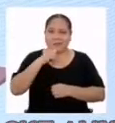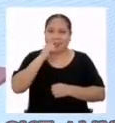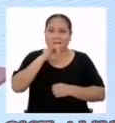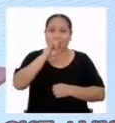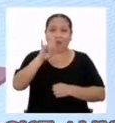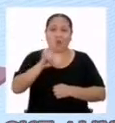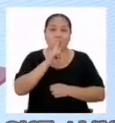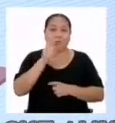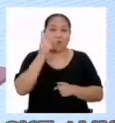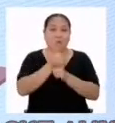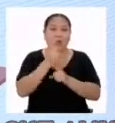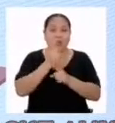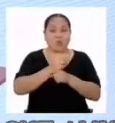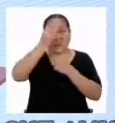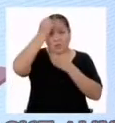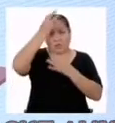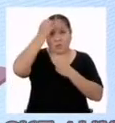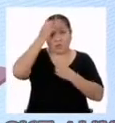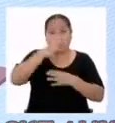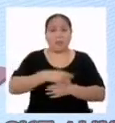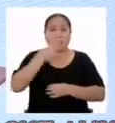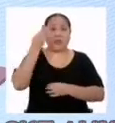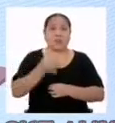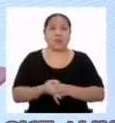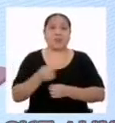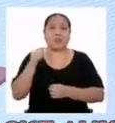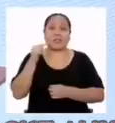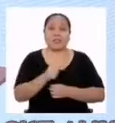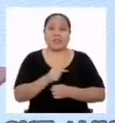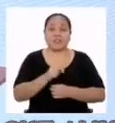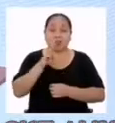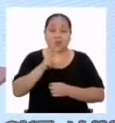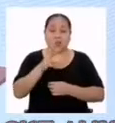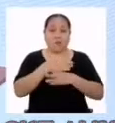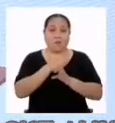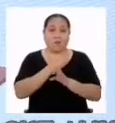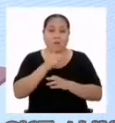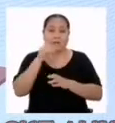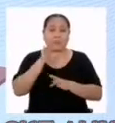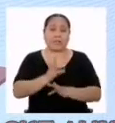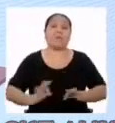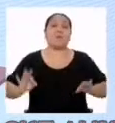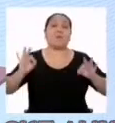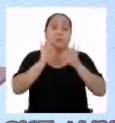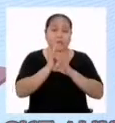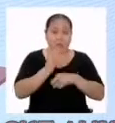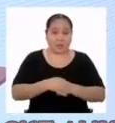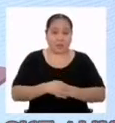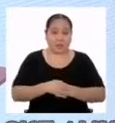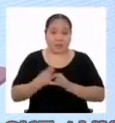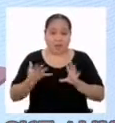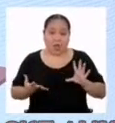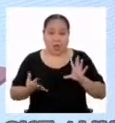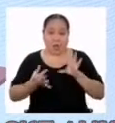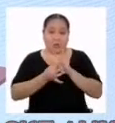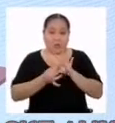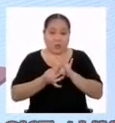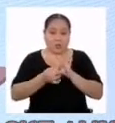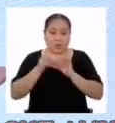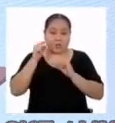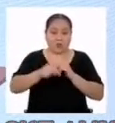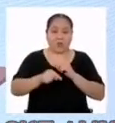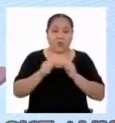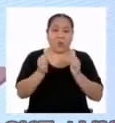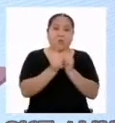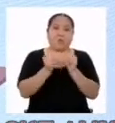uso correcto de la información y la verdad son dos herramientas muy poderosas que al unirlas con el contenido de mi